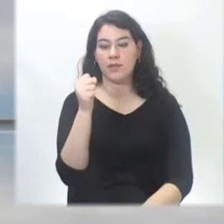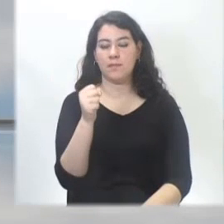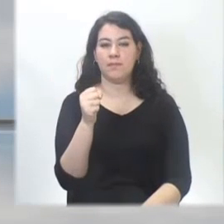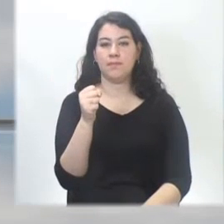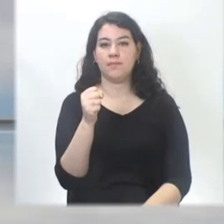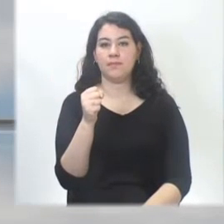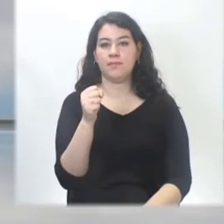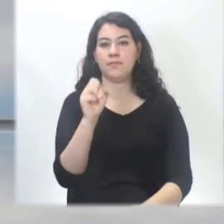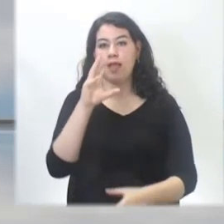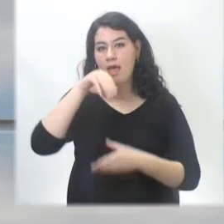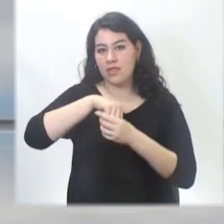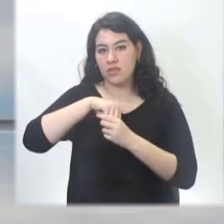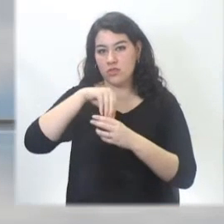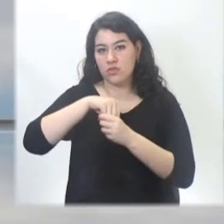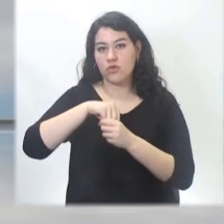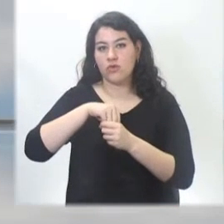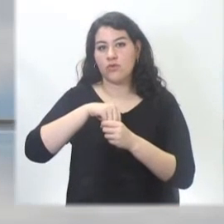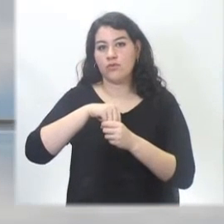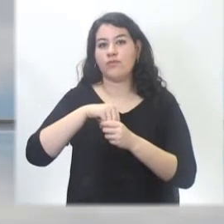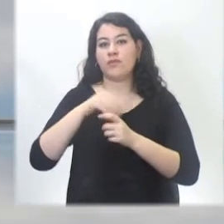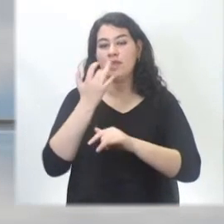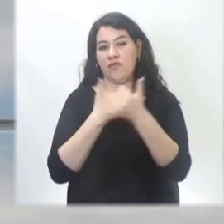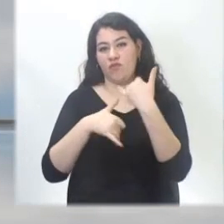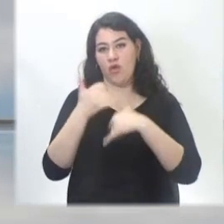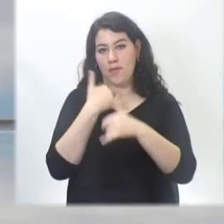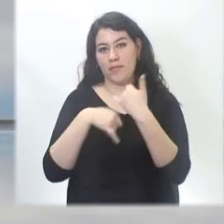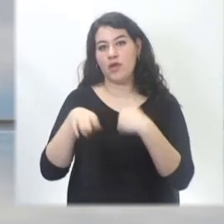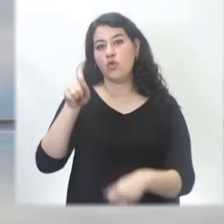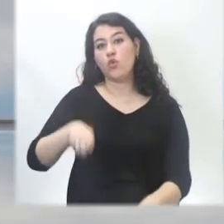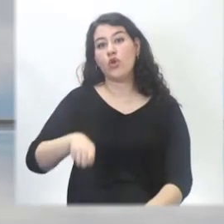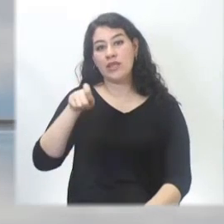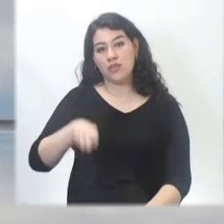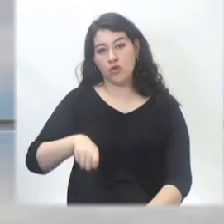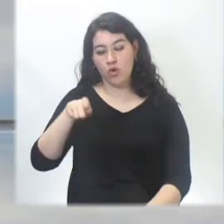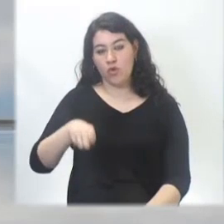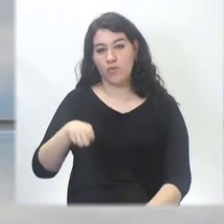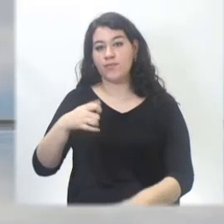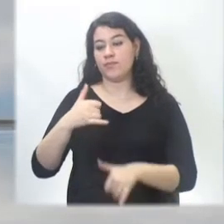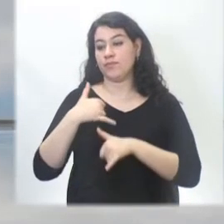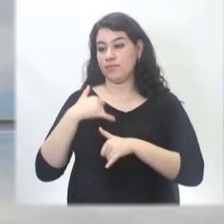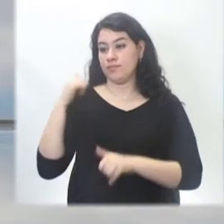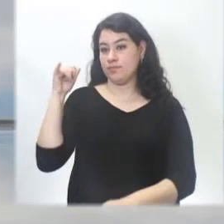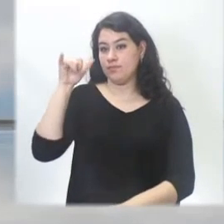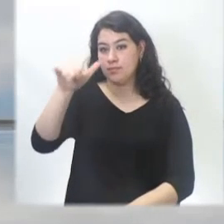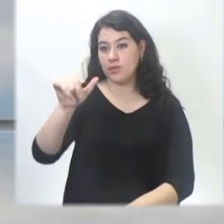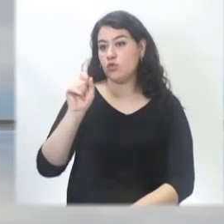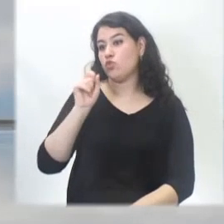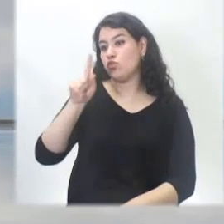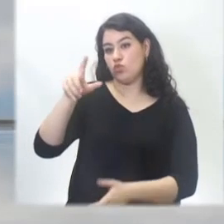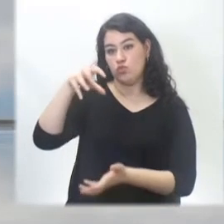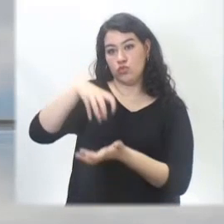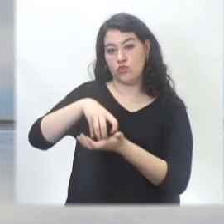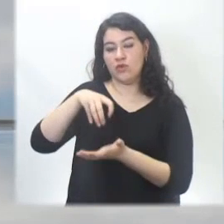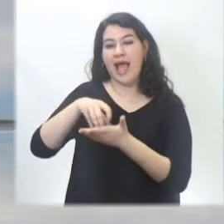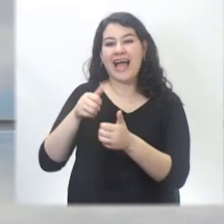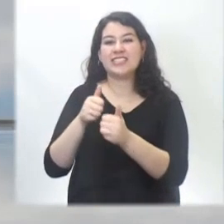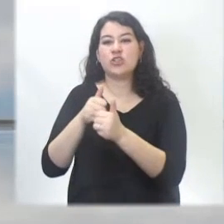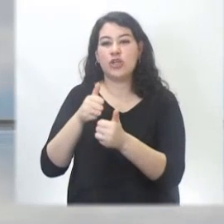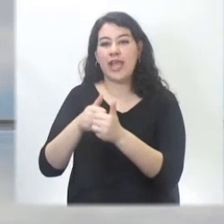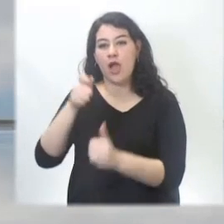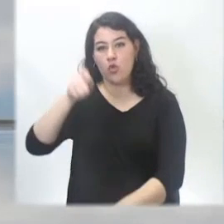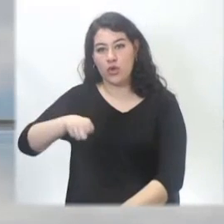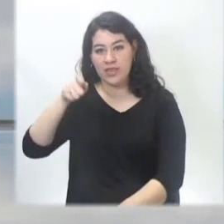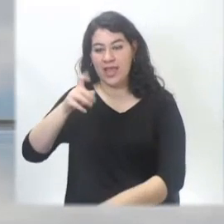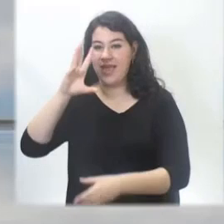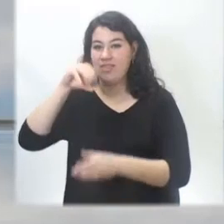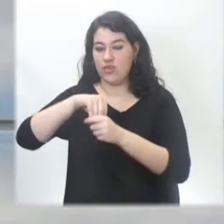el contenido del informe jurídico de la Fuerza Aérea, de la propia asesoría jurídica del Ministerio de Defensa Nacional y otras